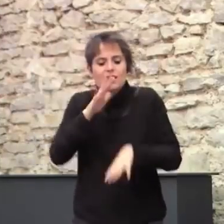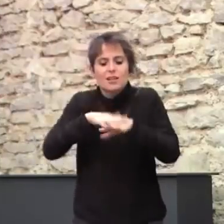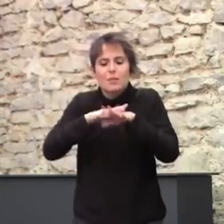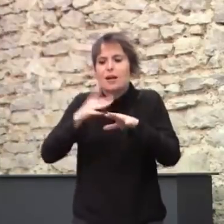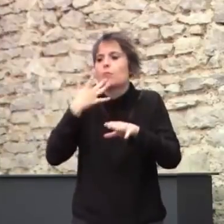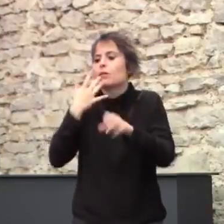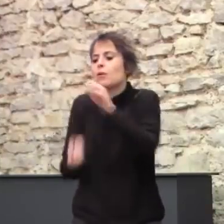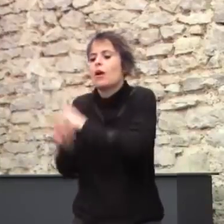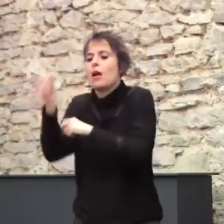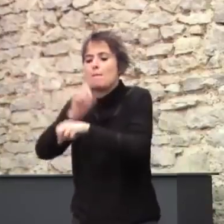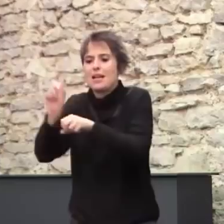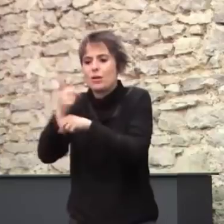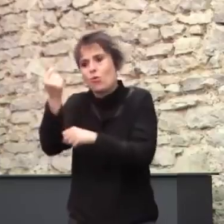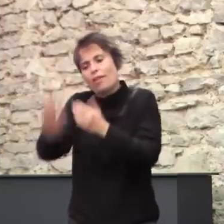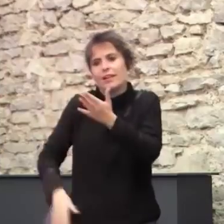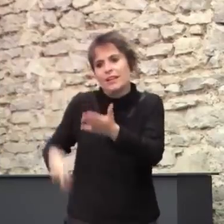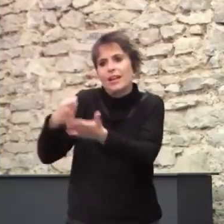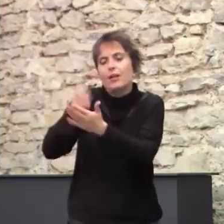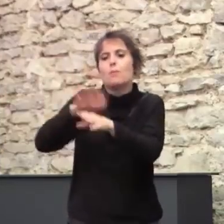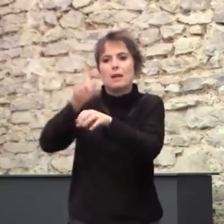sacar películas, los que ponen la plata para